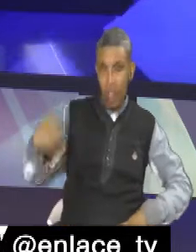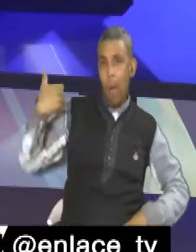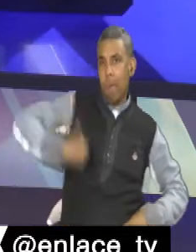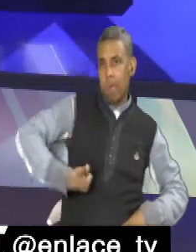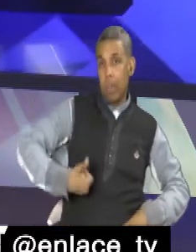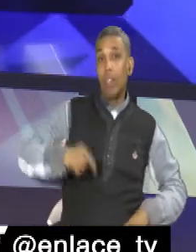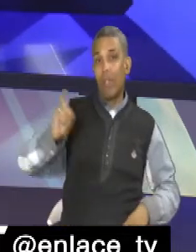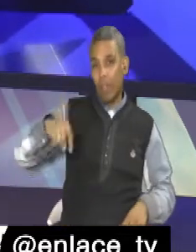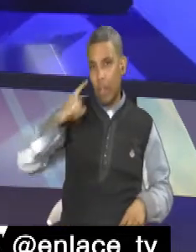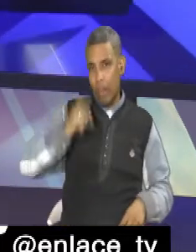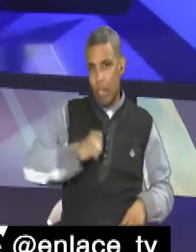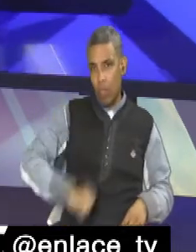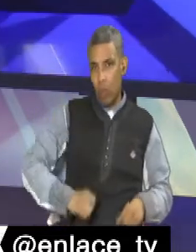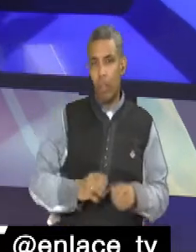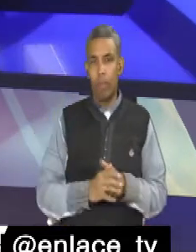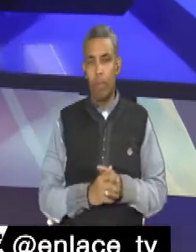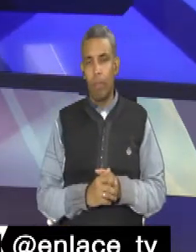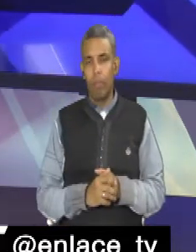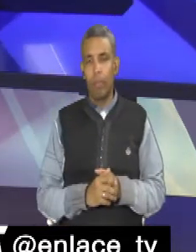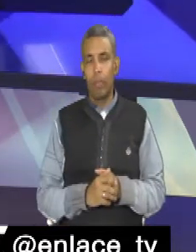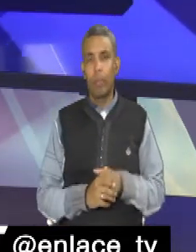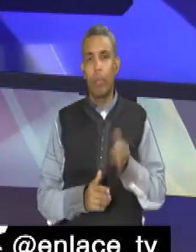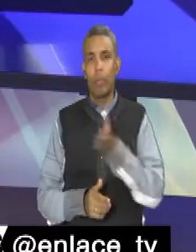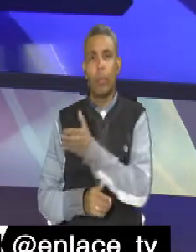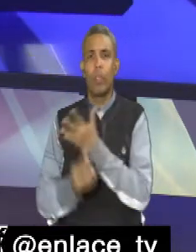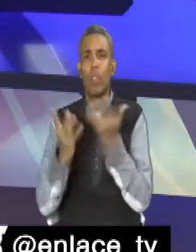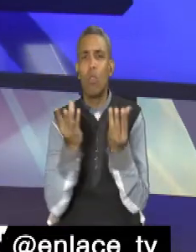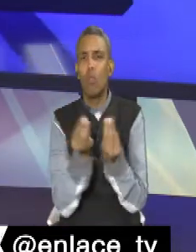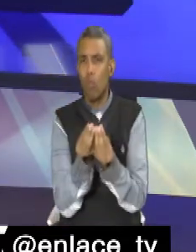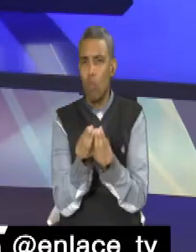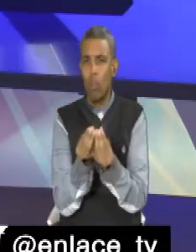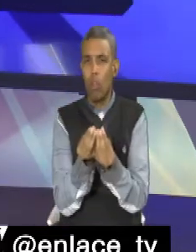En otras noticias, un grupo de hinchas del Atlético Bucaramanga denunció que en las